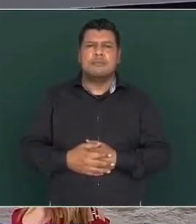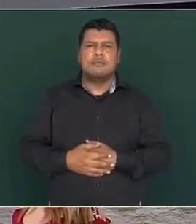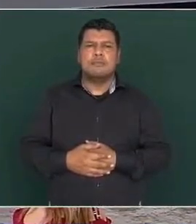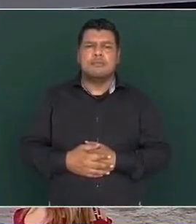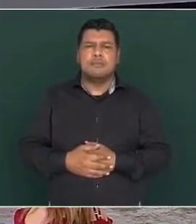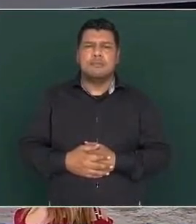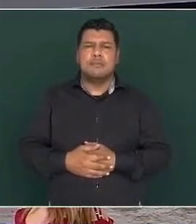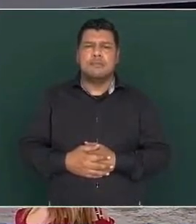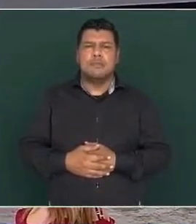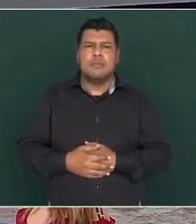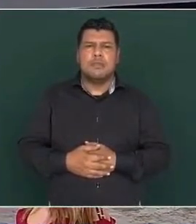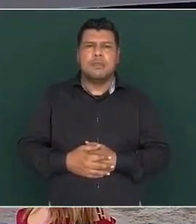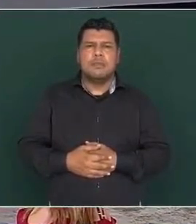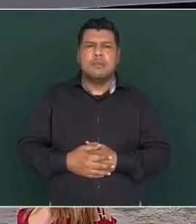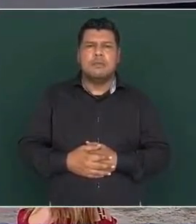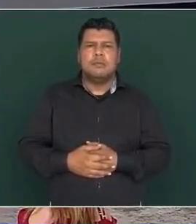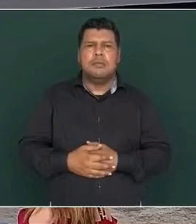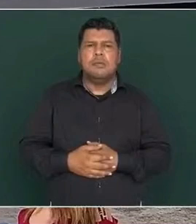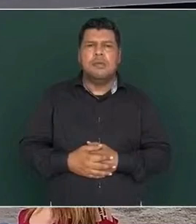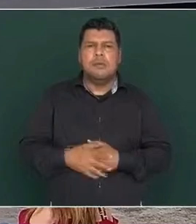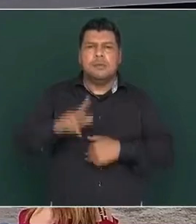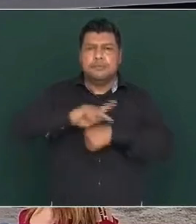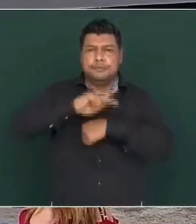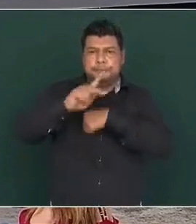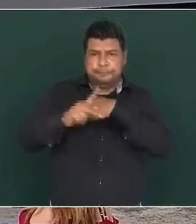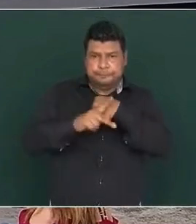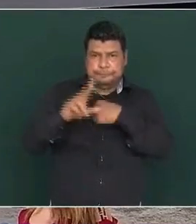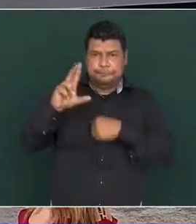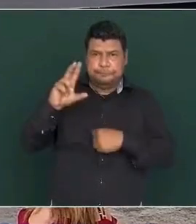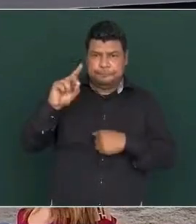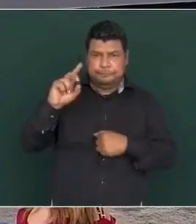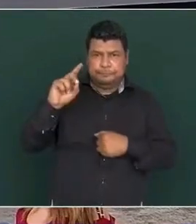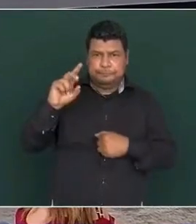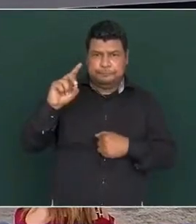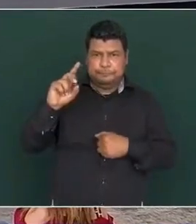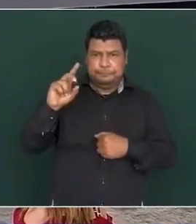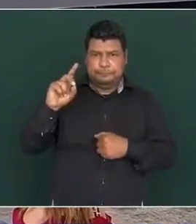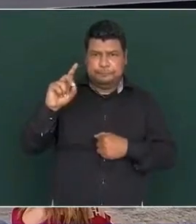En 30, de 30 países,